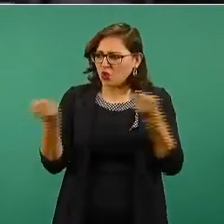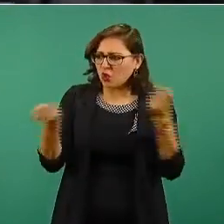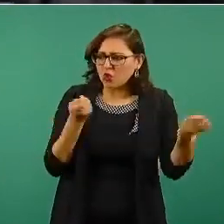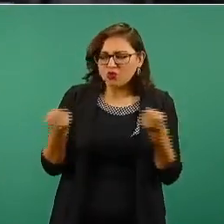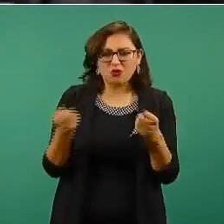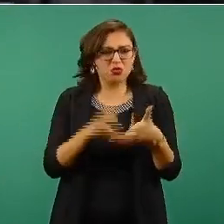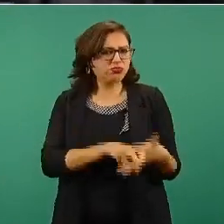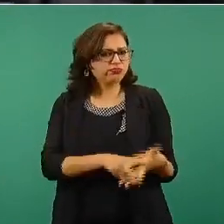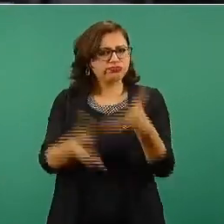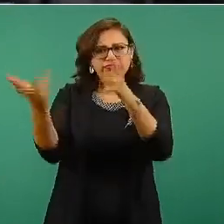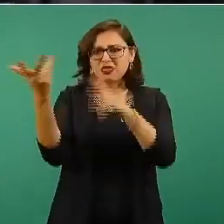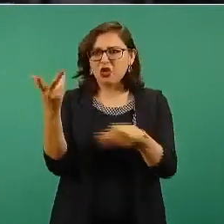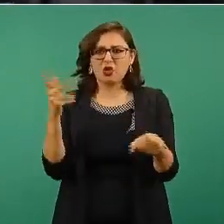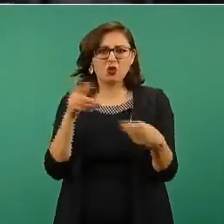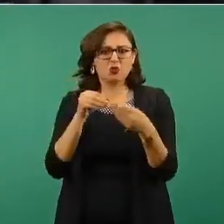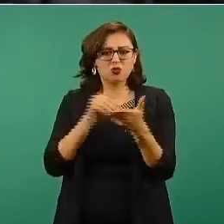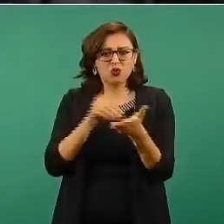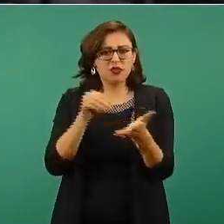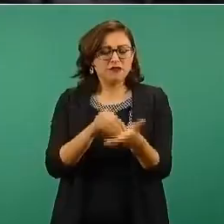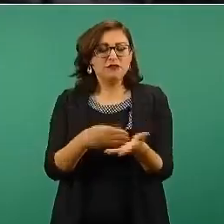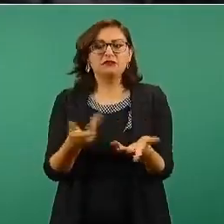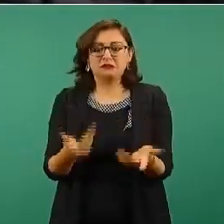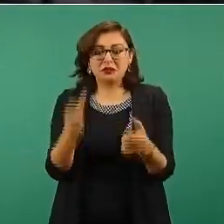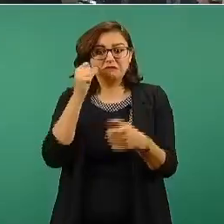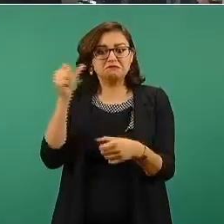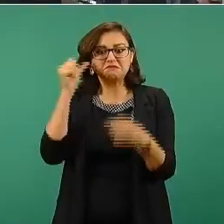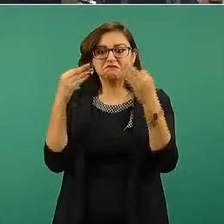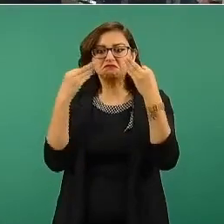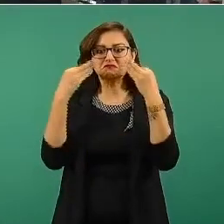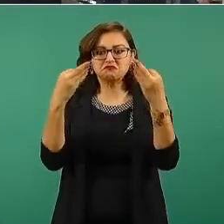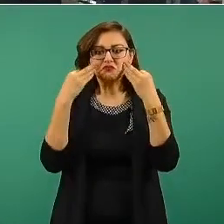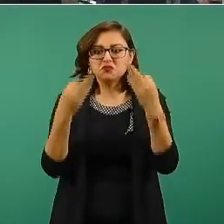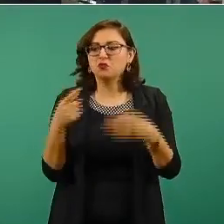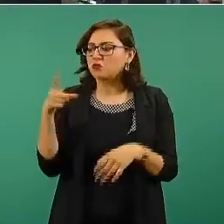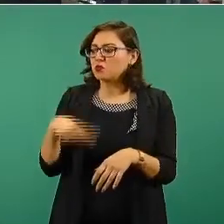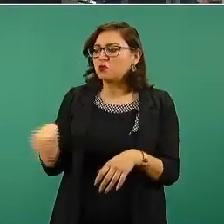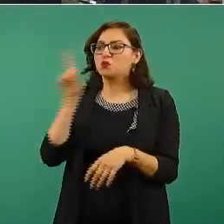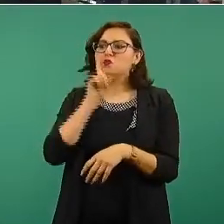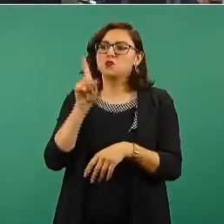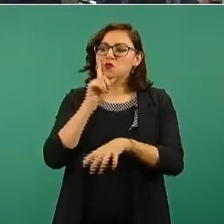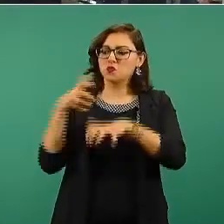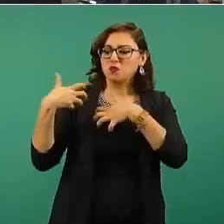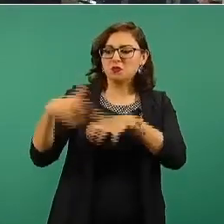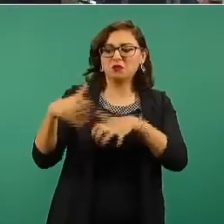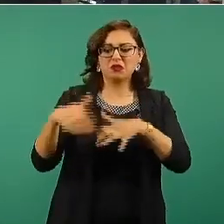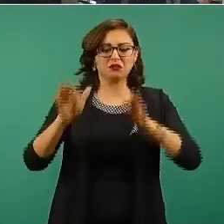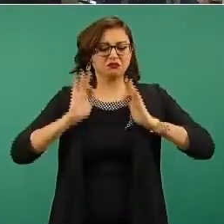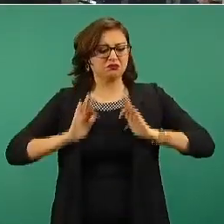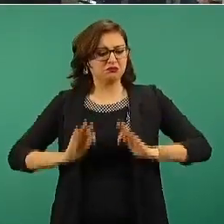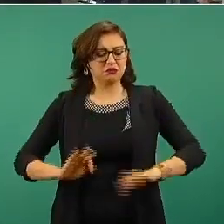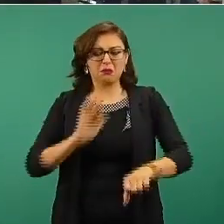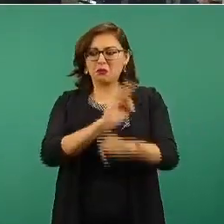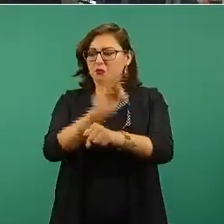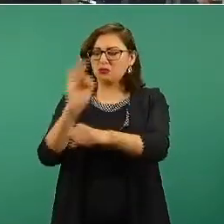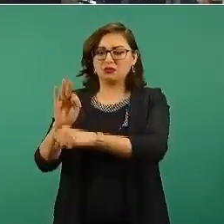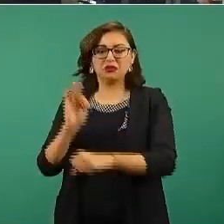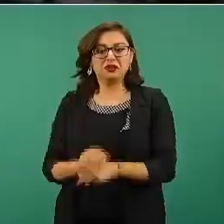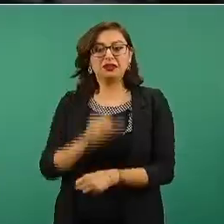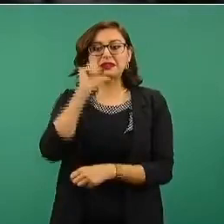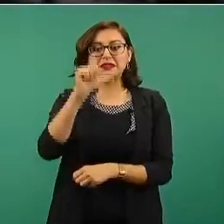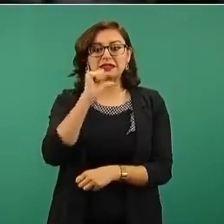manos este tipo de protocolos, de lo cual nos tocó ver, y por qué las mujeres no pueden sentirse seguras ni siquiera en una manifestación en la que